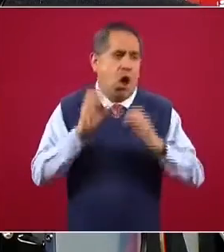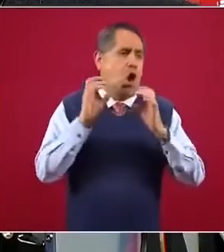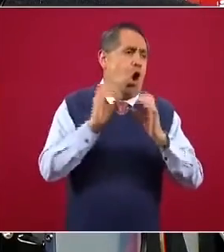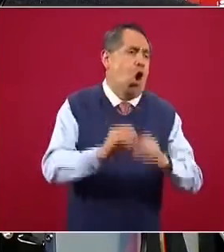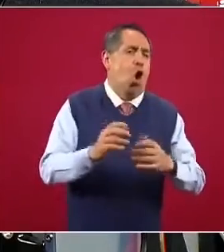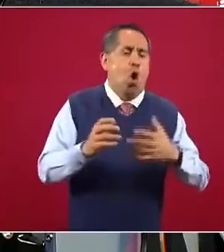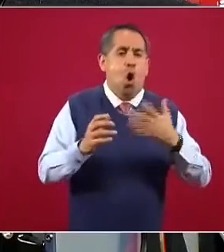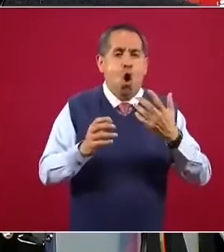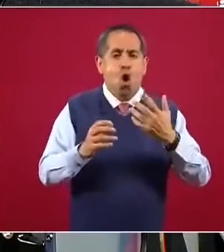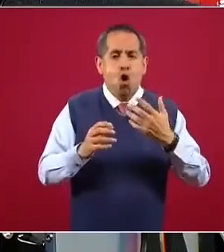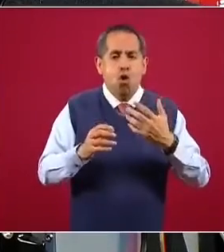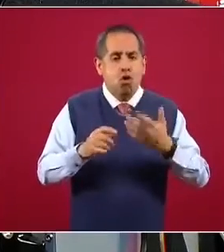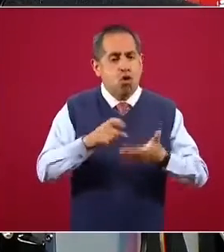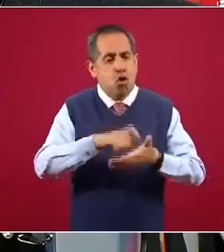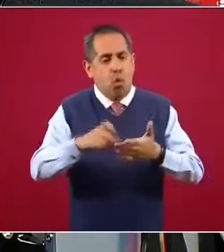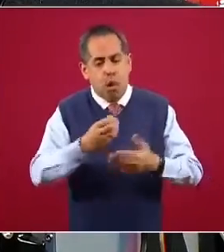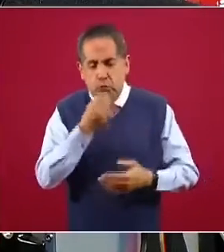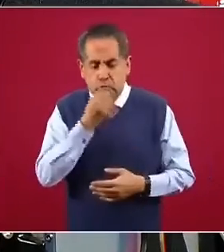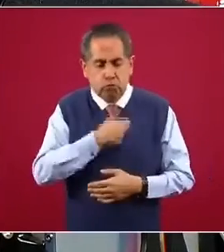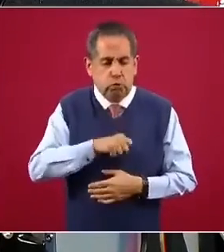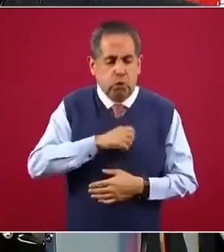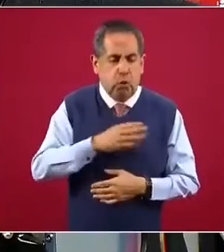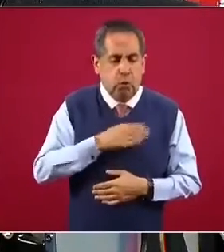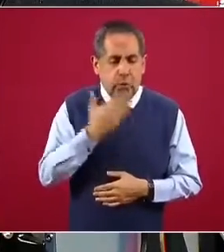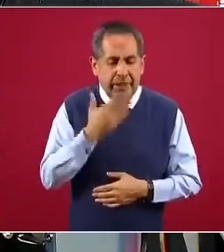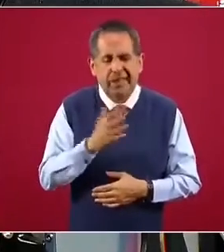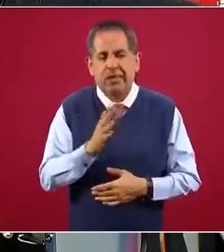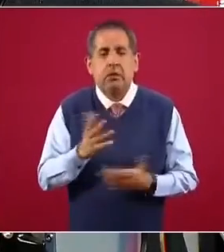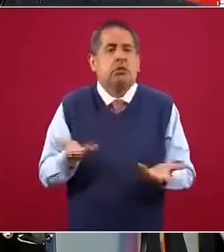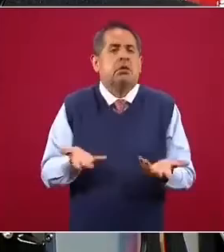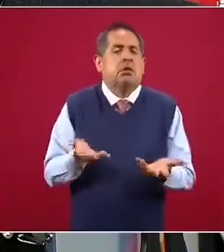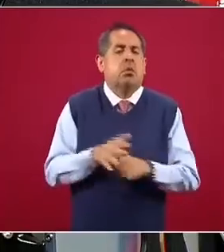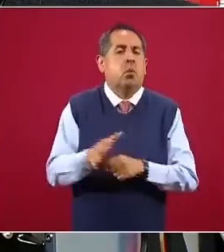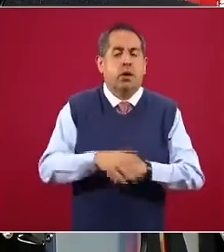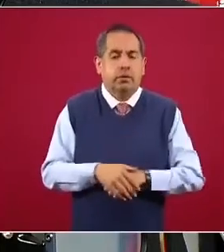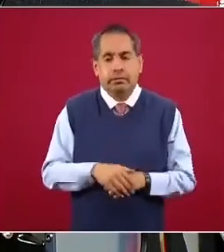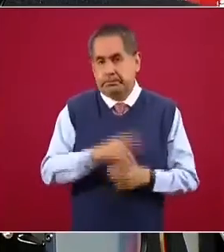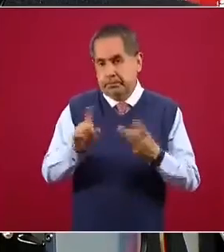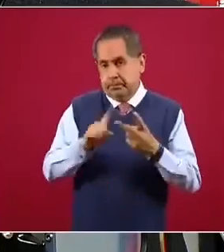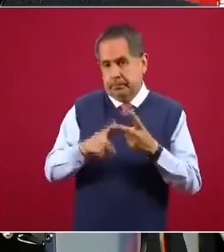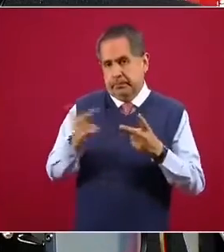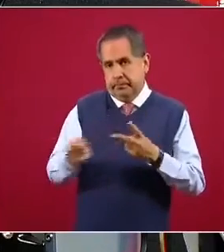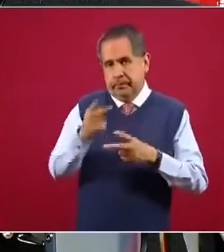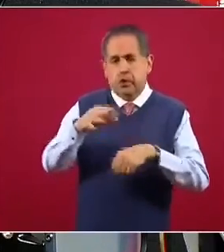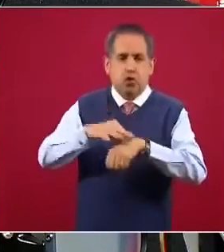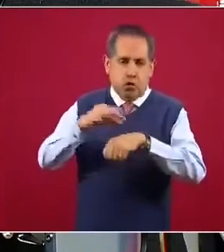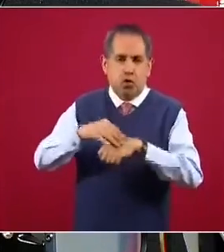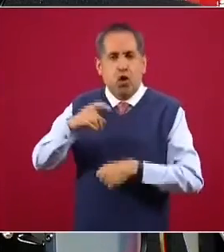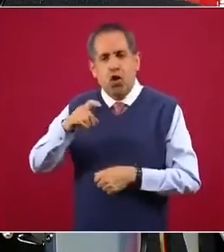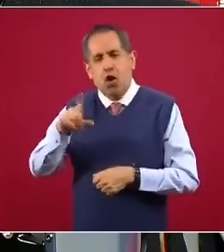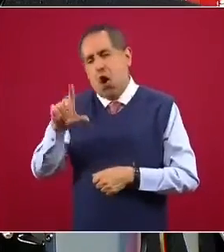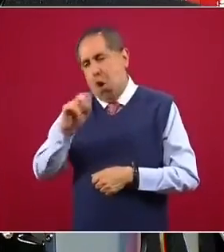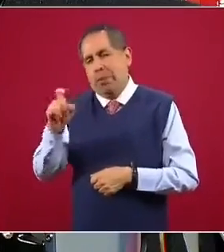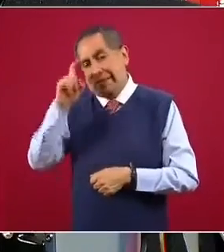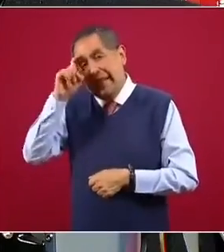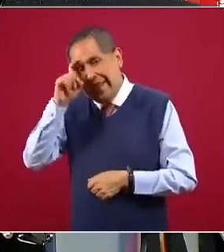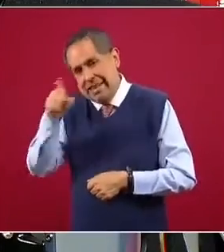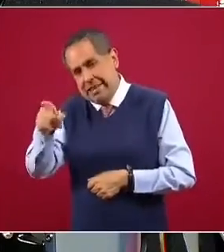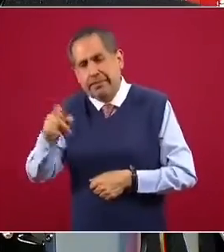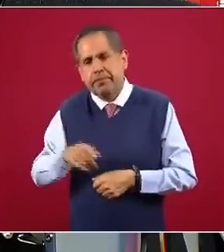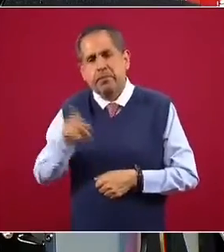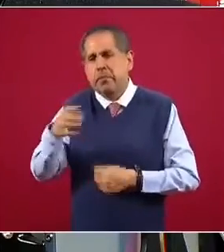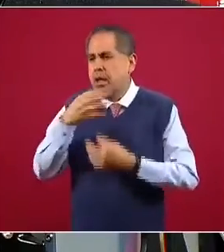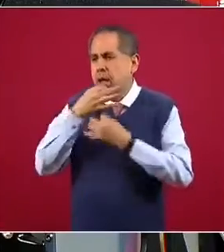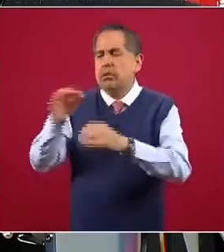trabajo adquirir productos saludables. Y mi segunda pregunta sería, doctor López-Gatell, quisiera saber cuál sería su mensaje